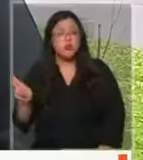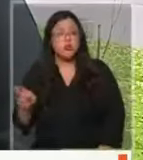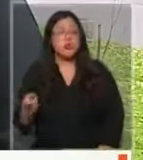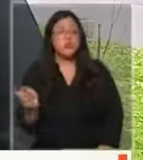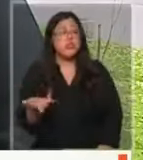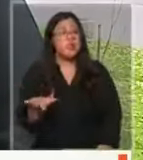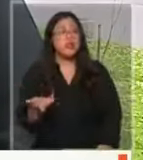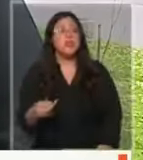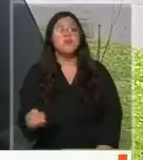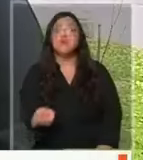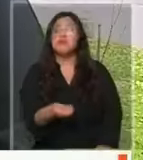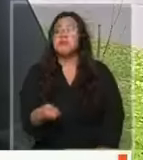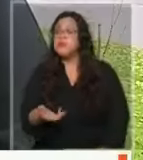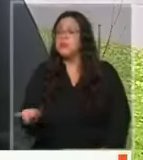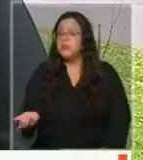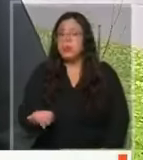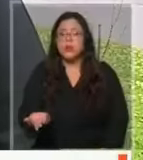si no es porque...